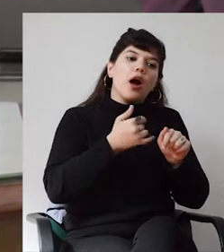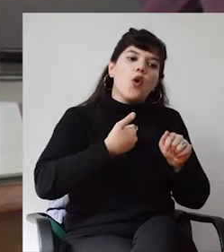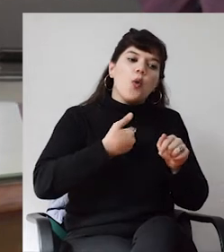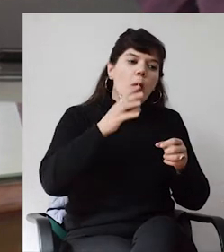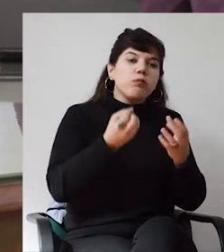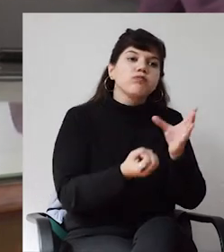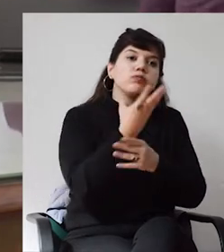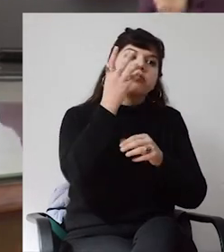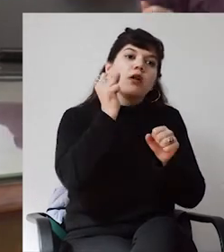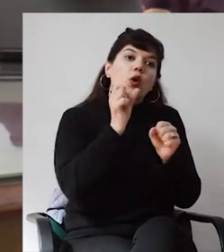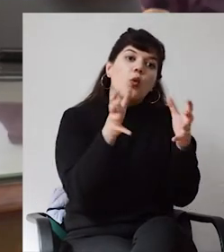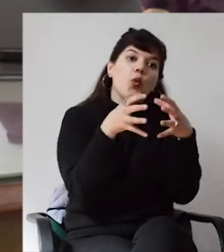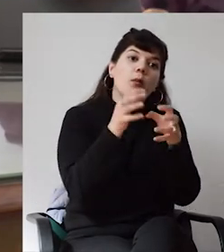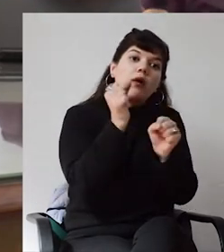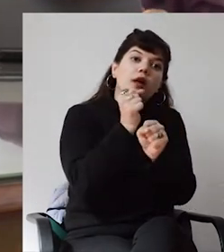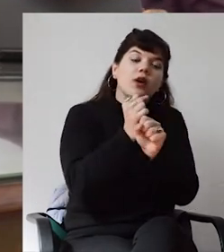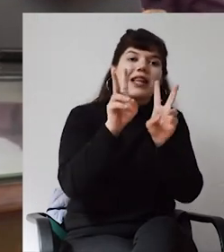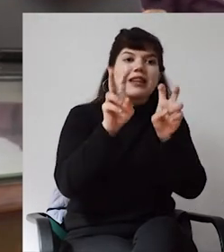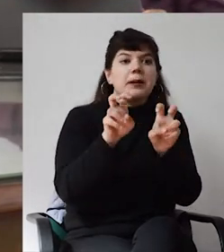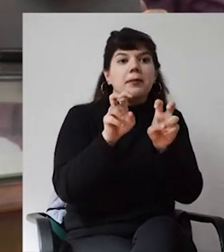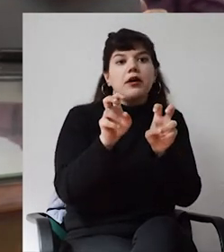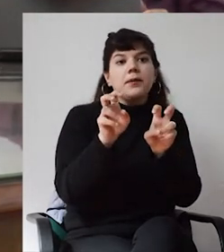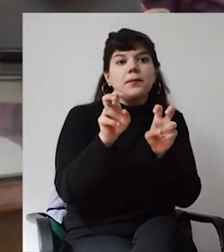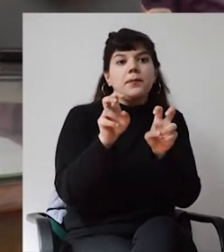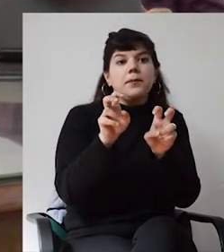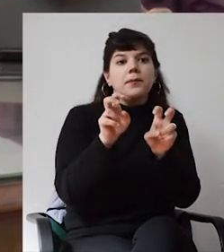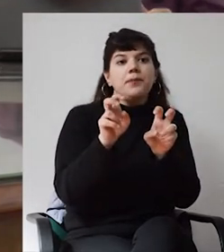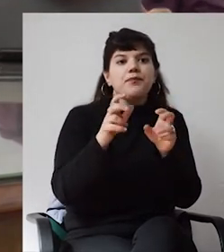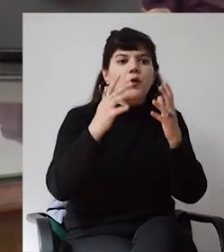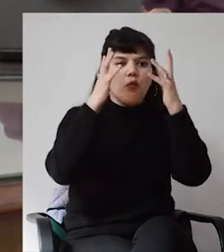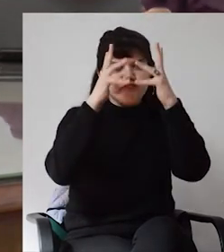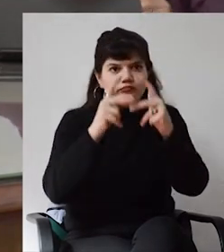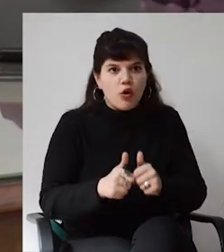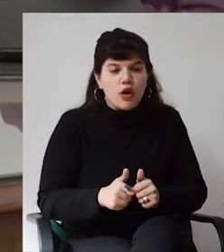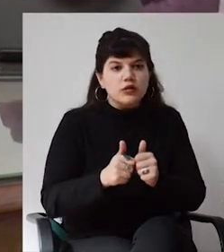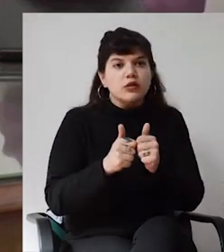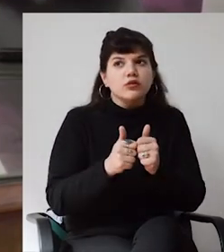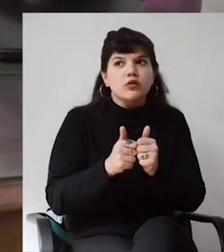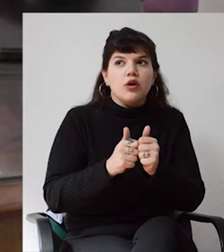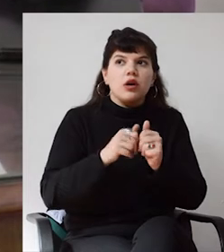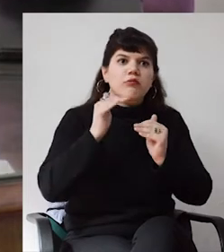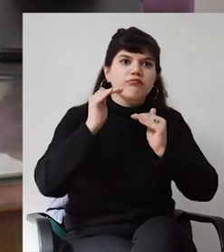de instalar un grupo de trabajo respecto a los temas de estructura